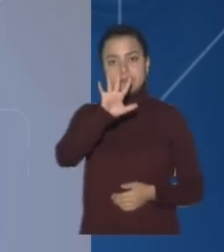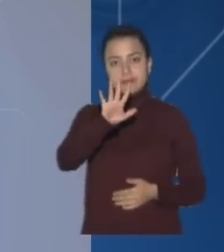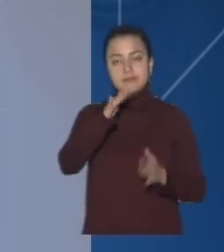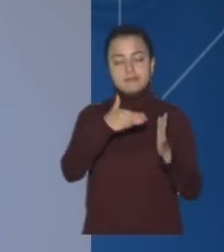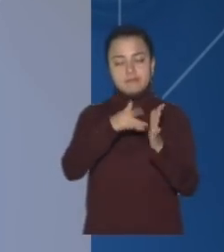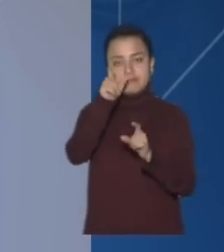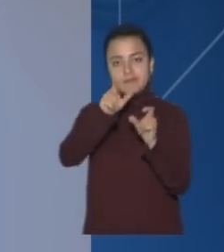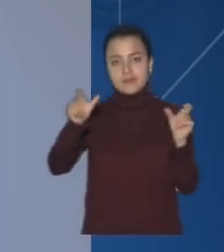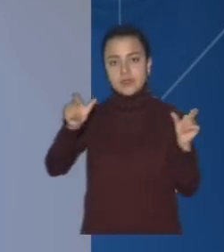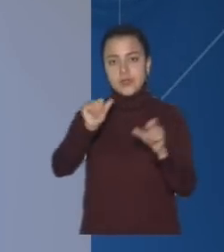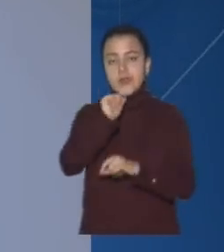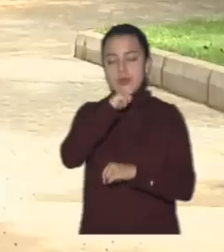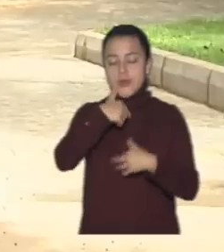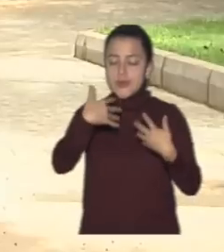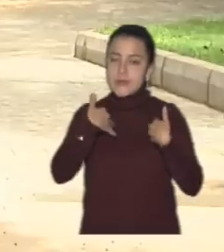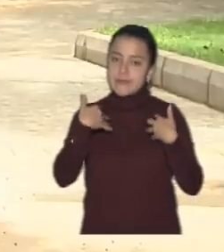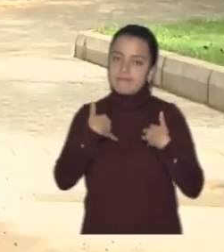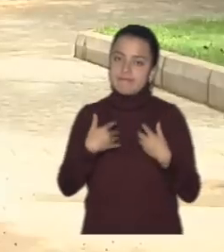25.000 damnificados.